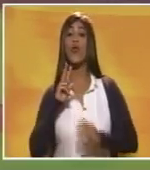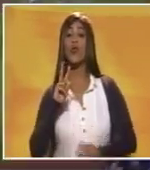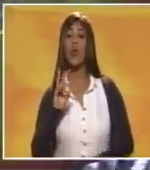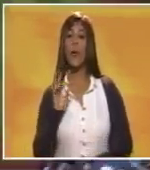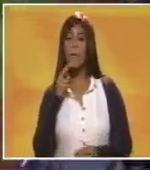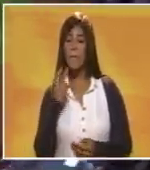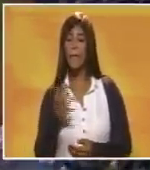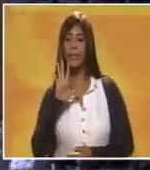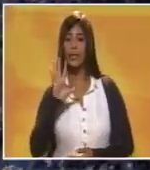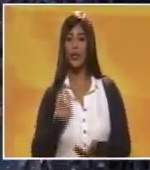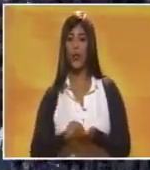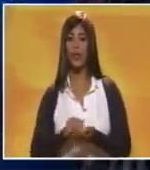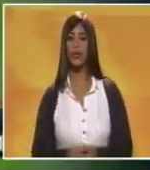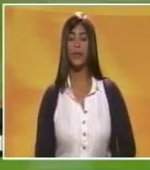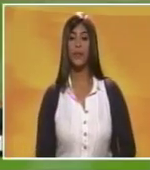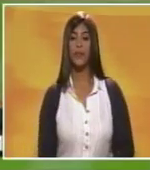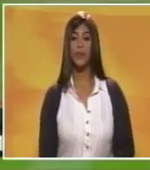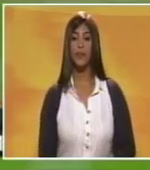plato.